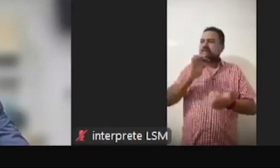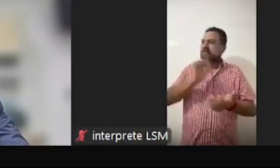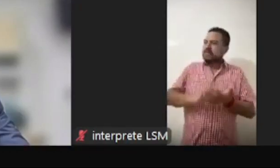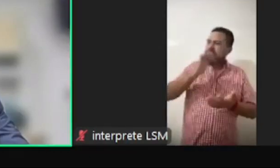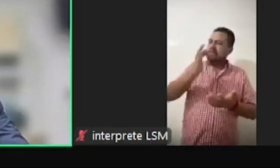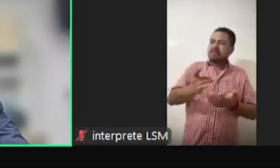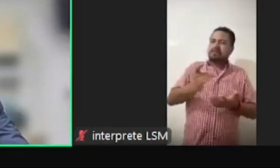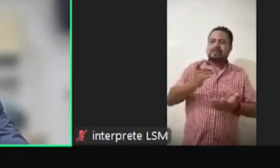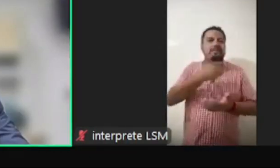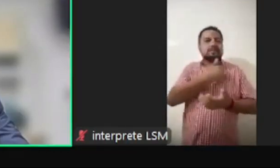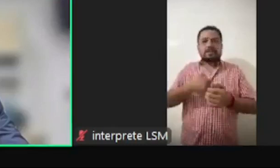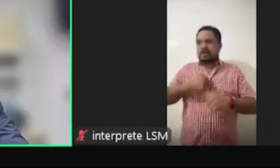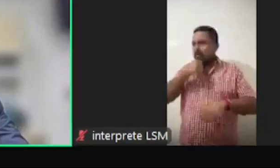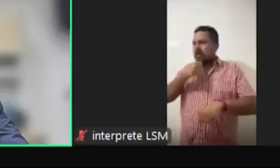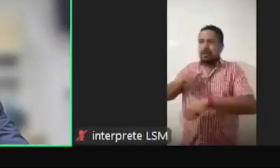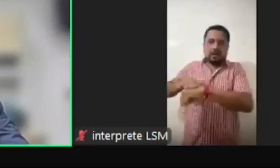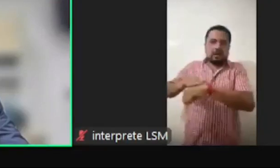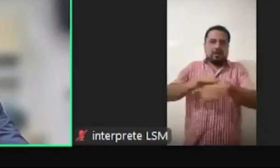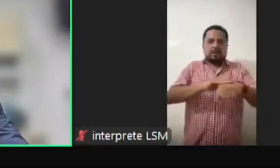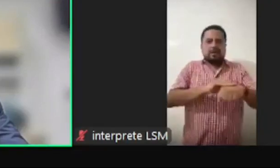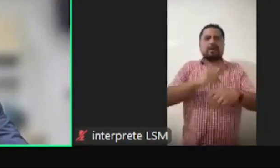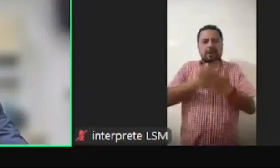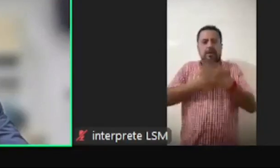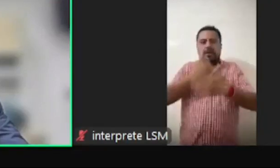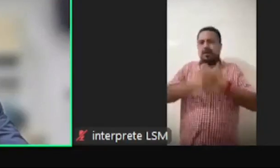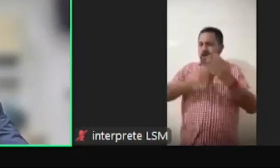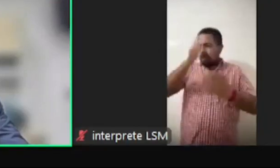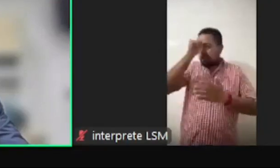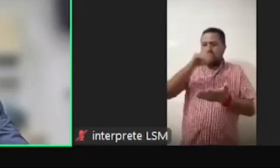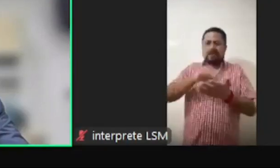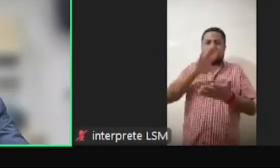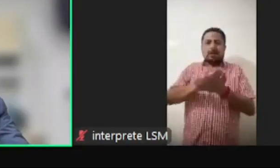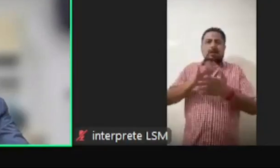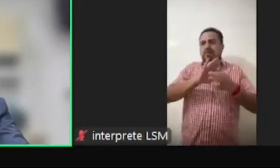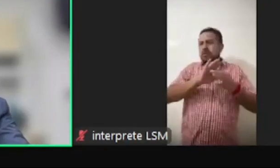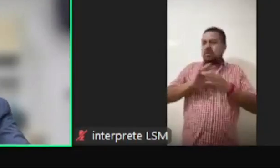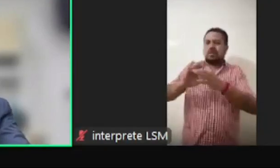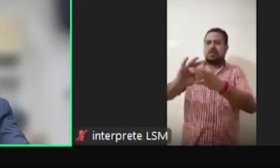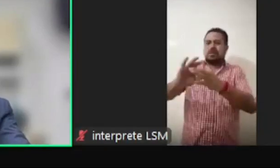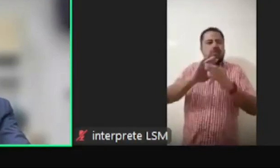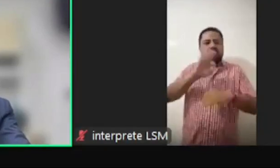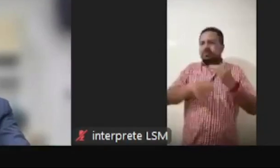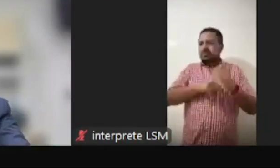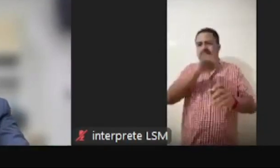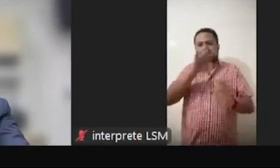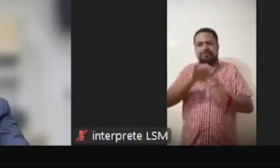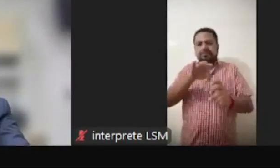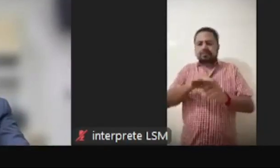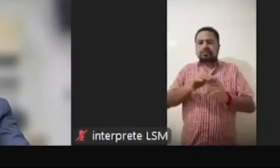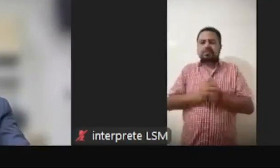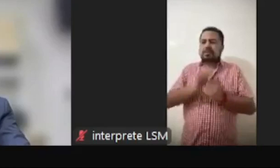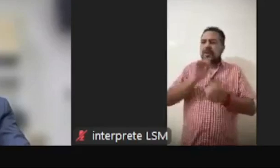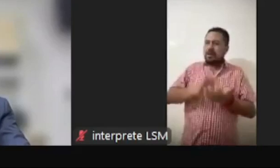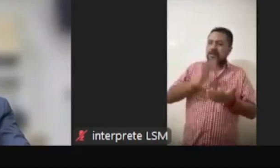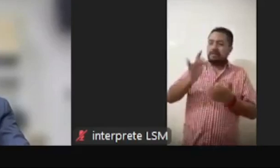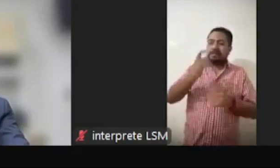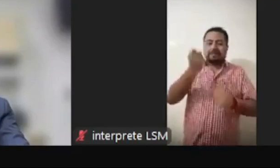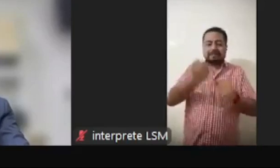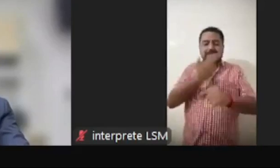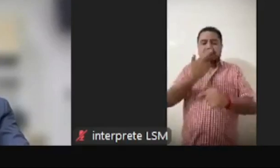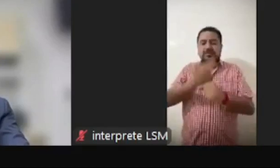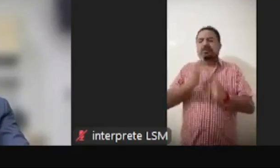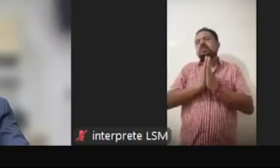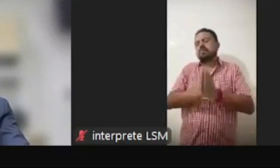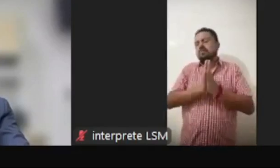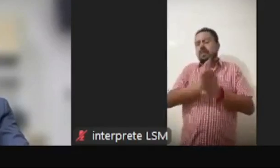magistrada presidenta, magistrada, magistrado. El proyecto de resolución fue aprobado por unanimidad de votos. Gracias, secretario. Le solicito